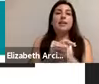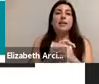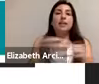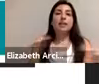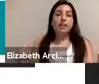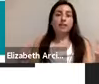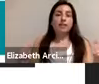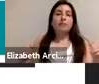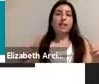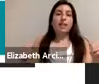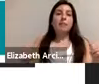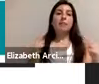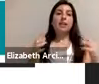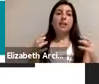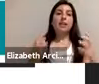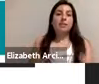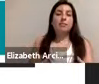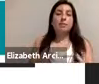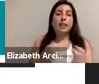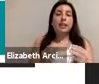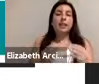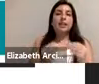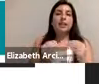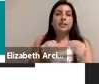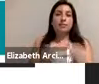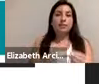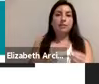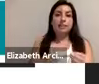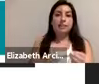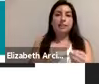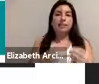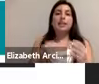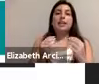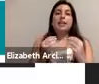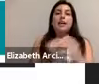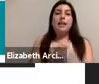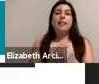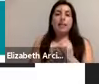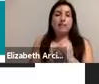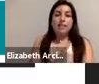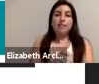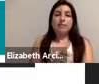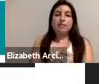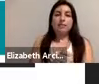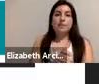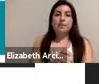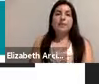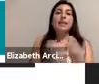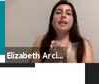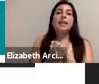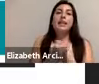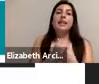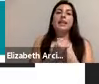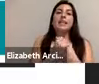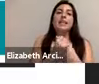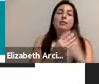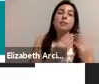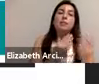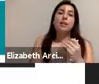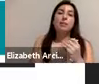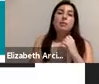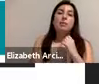hacerse con la luz apagada para que no pierdan el contraste a la hora de utilizarlos. Y